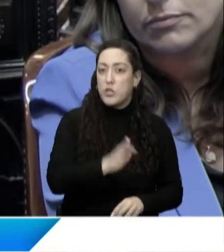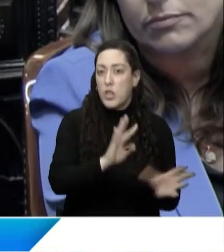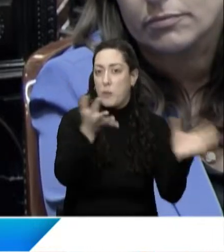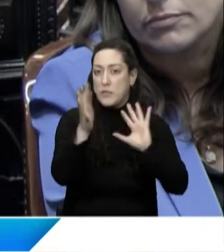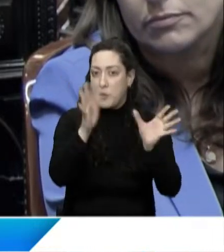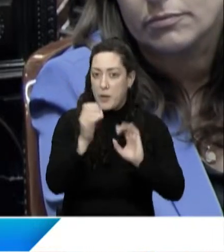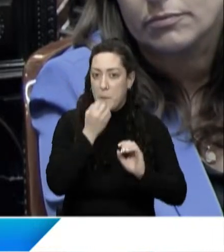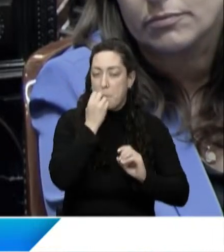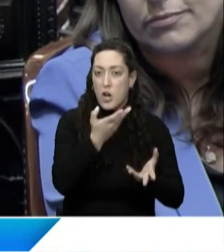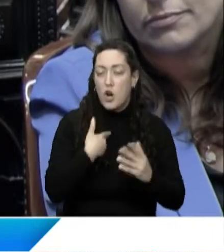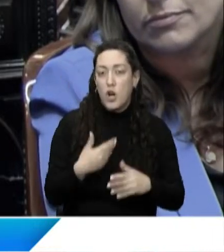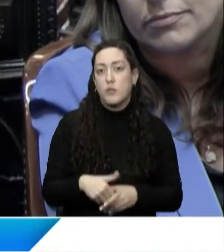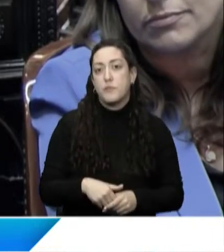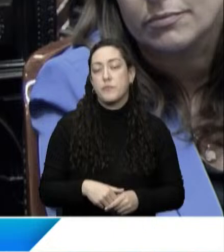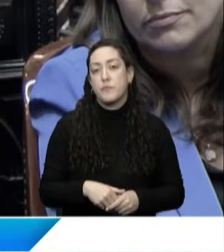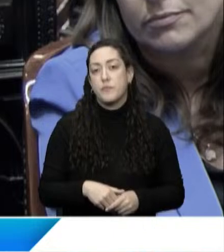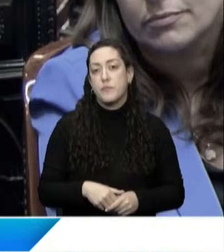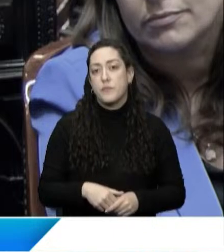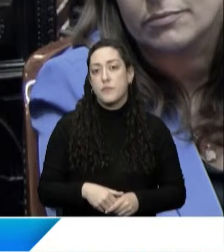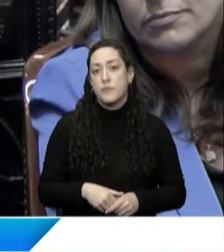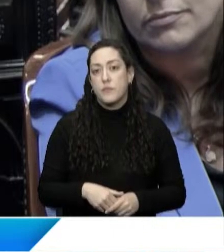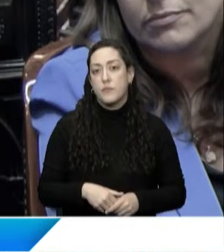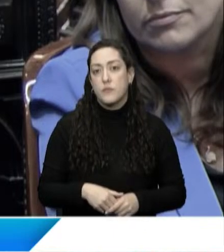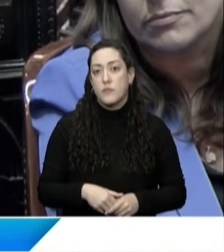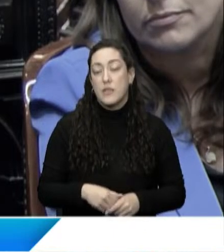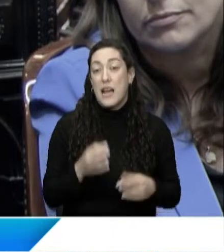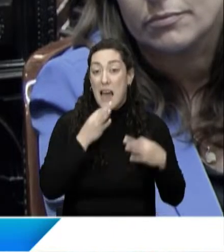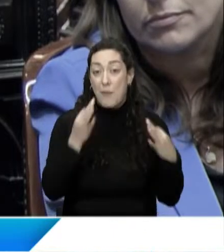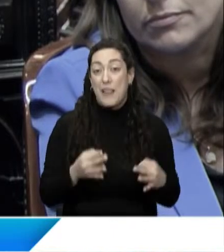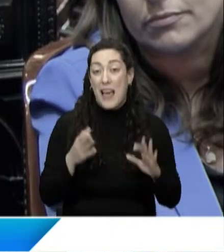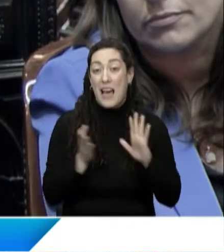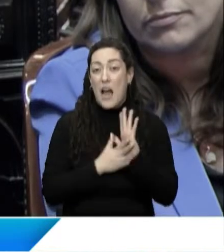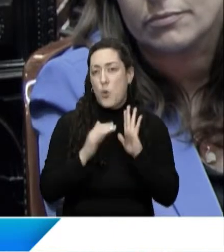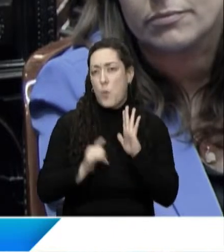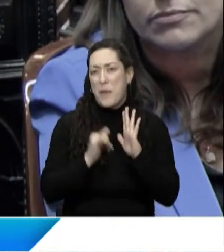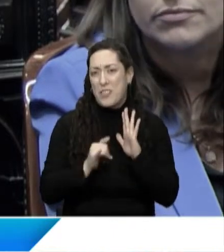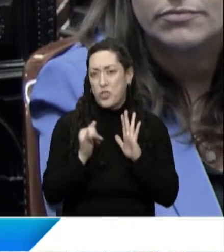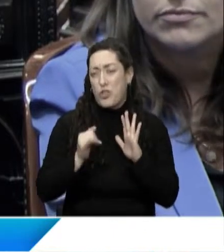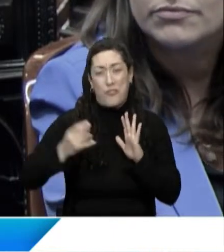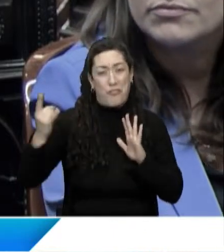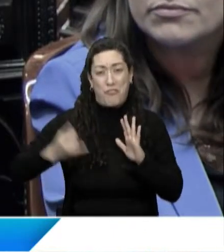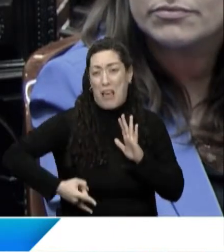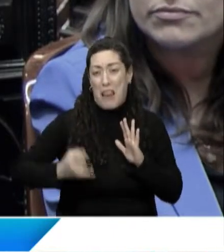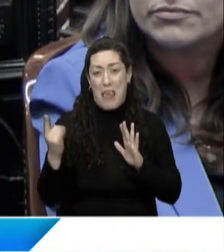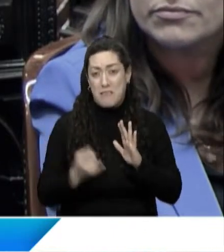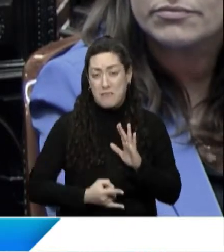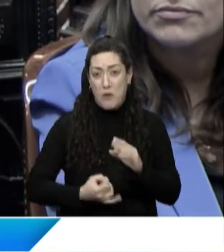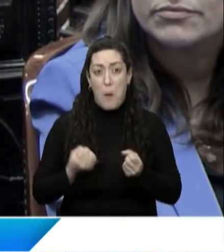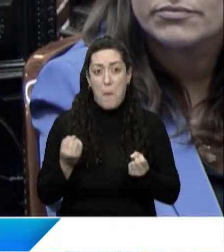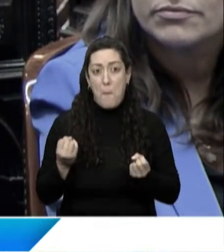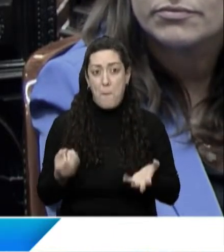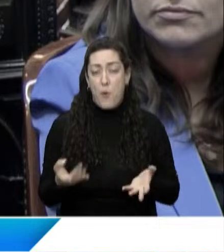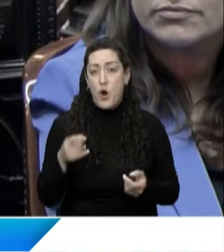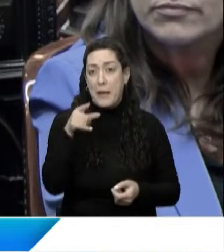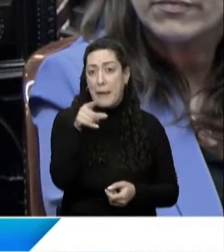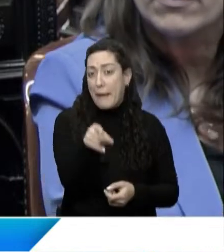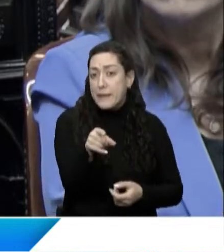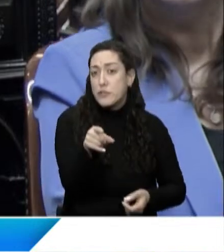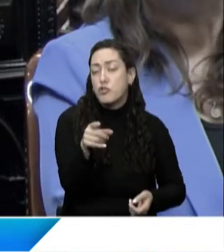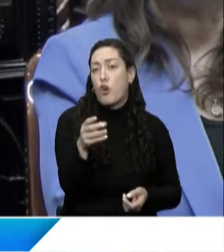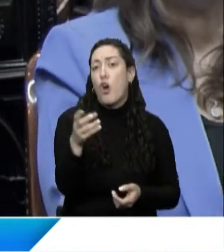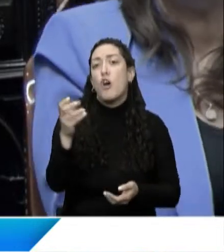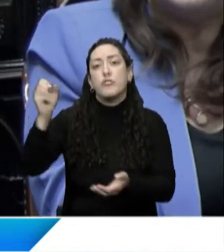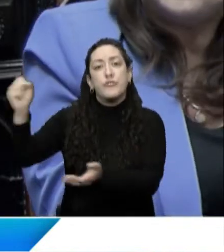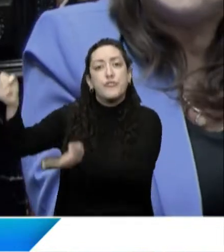40% por licuadora. Y la verdad que es un argumento falaz, presidente. Primero porque en lugar de donde financiar